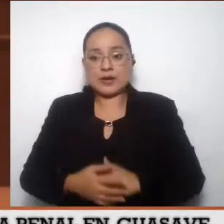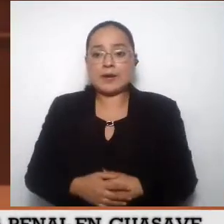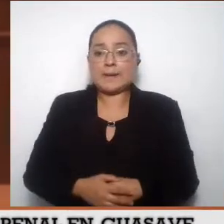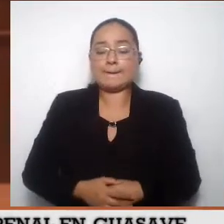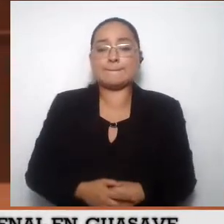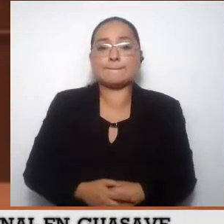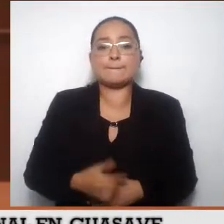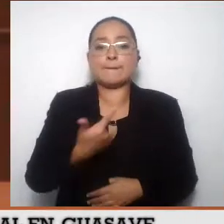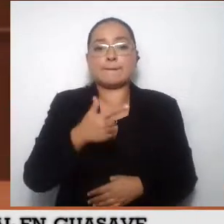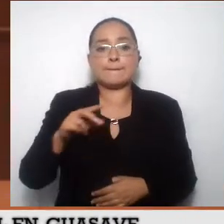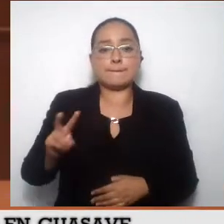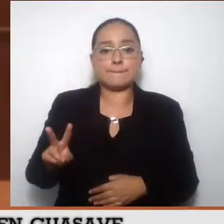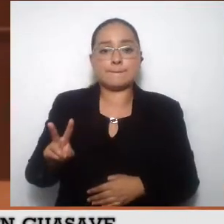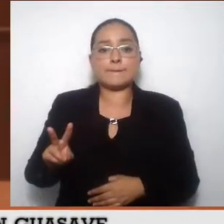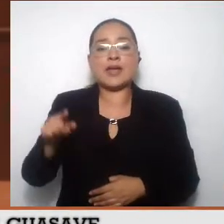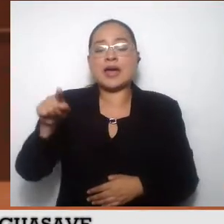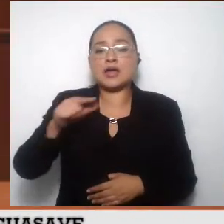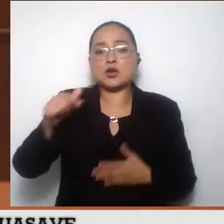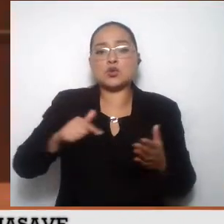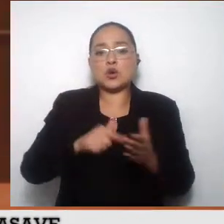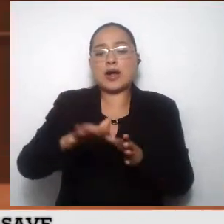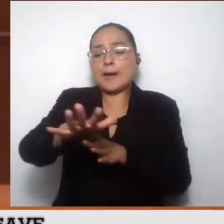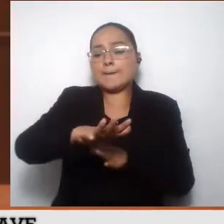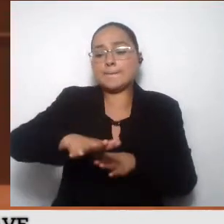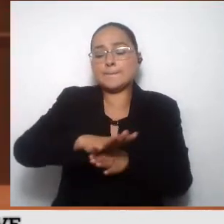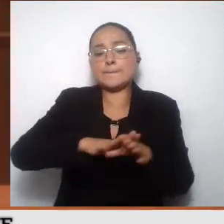Guasave contaba con una población de